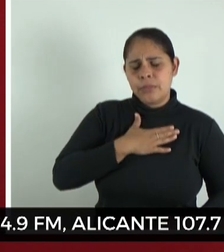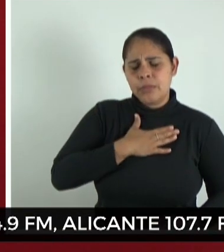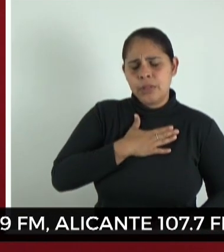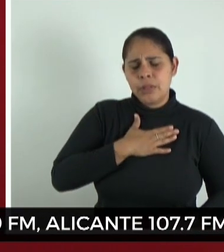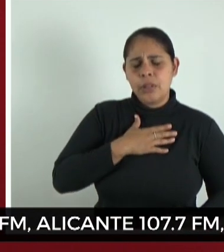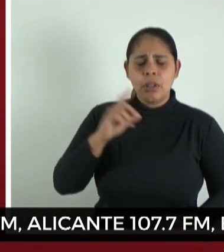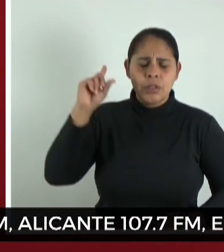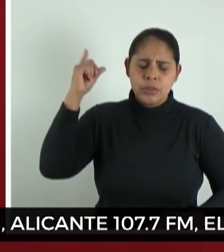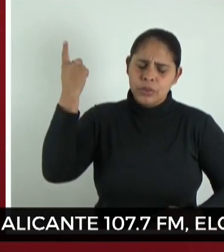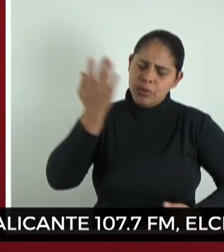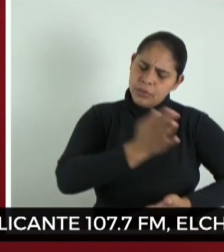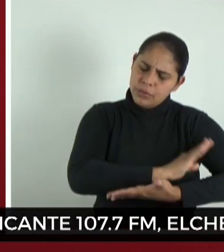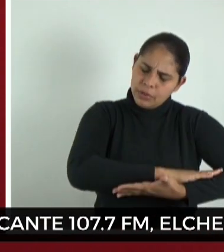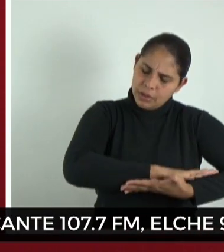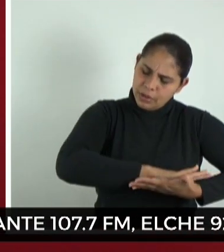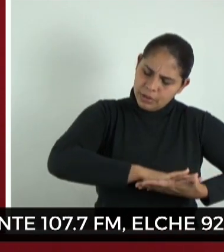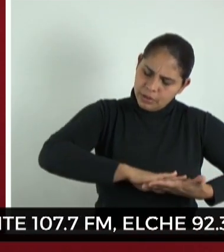Dios eterno,